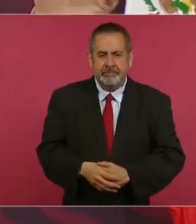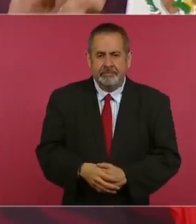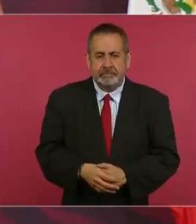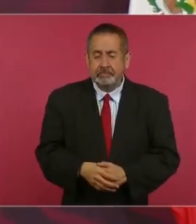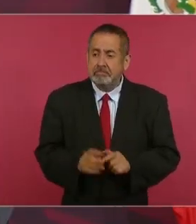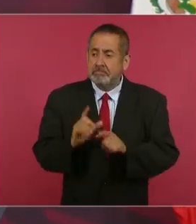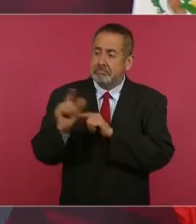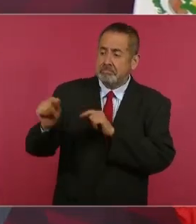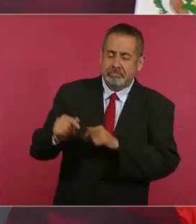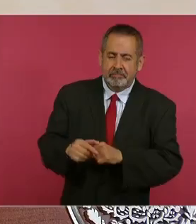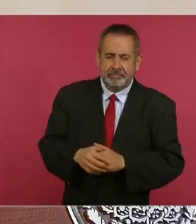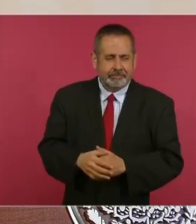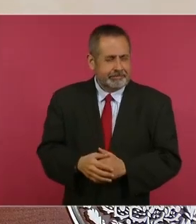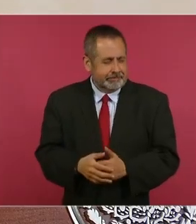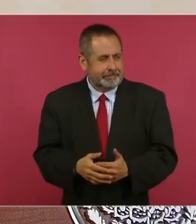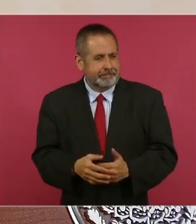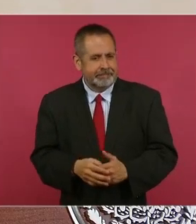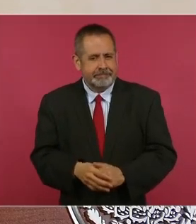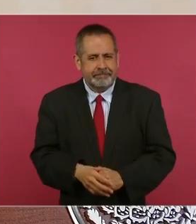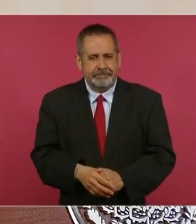Ya, o sea,